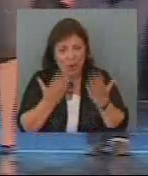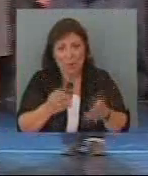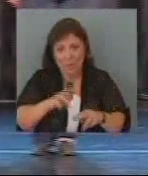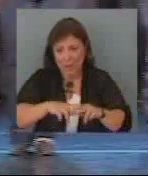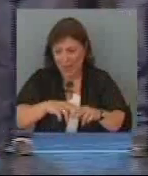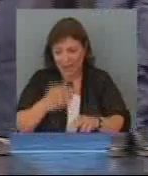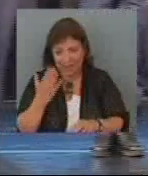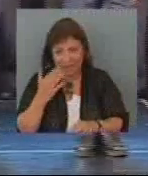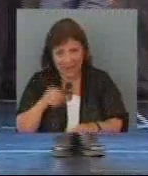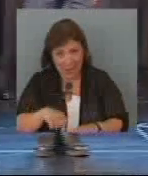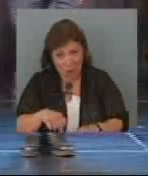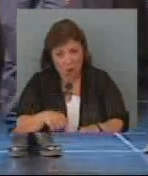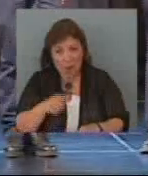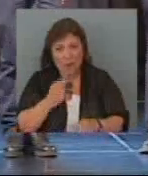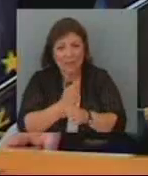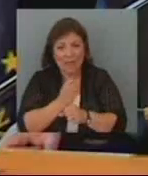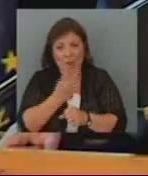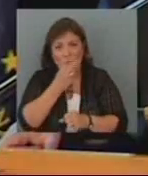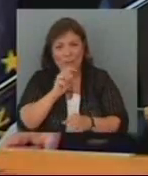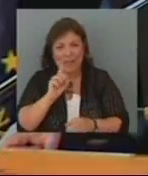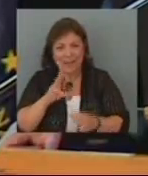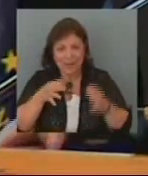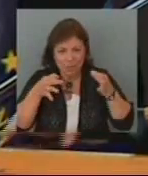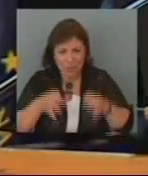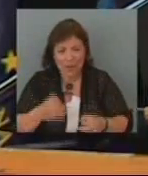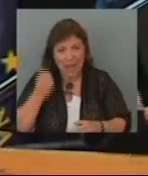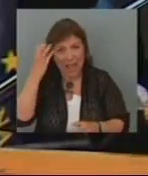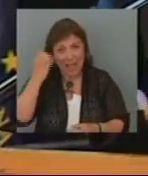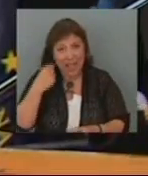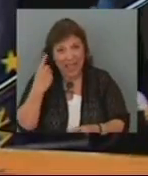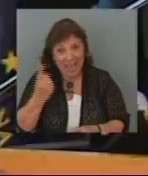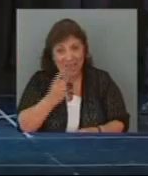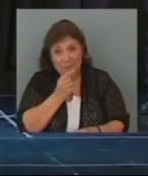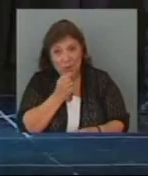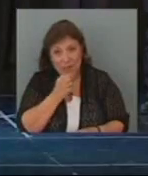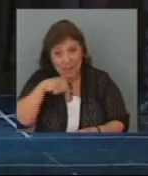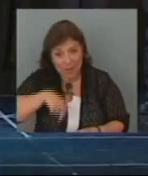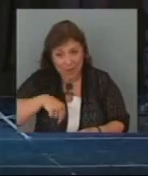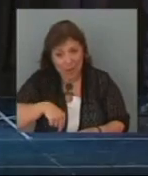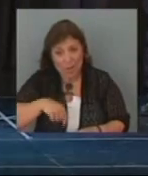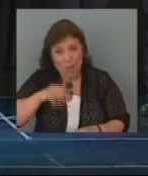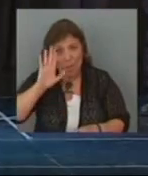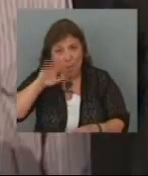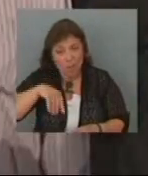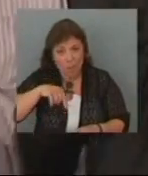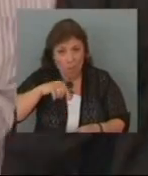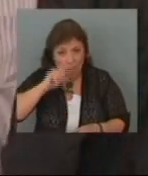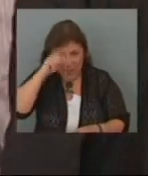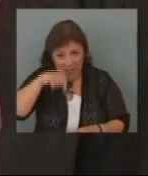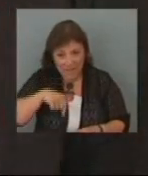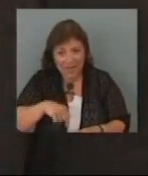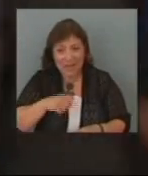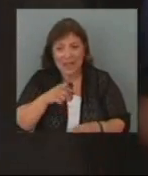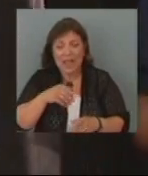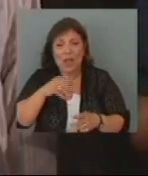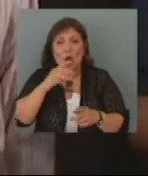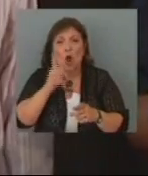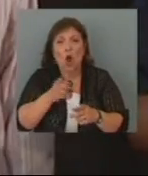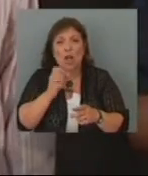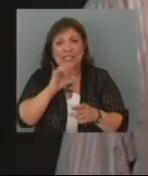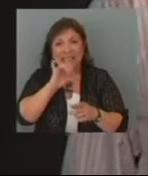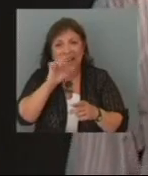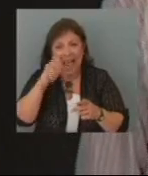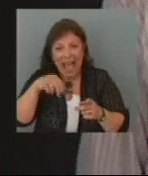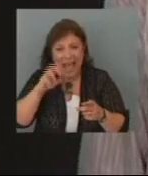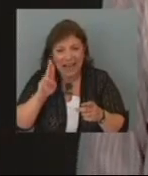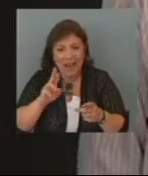su trabajo destacado durante el 2013. En el acto, el jefe de policía de la capital, Mario Lallera, destacó en particular a Carlos Dollenart y a